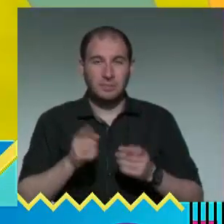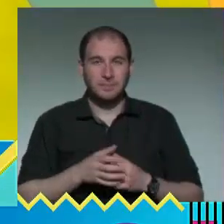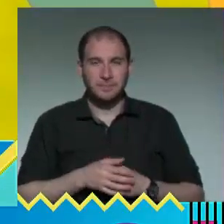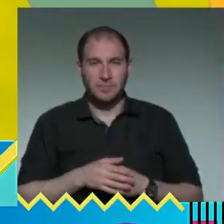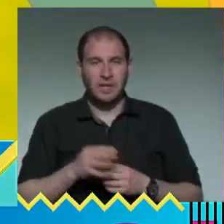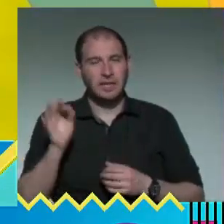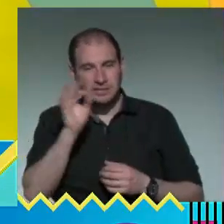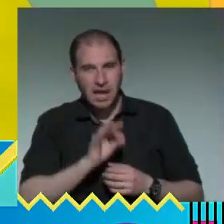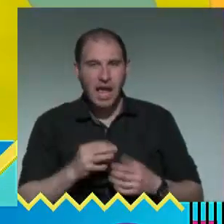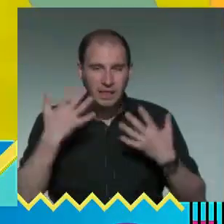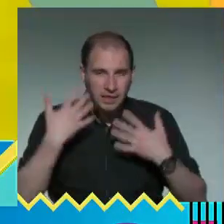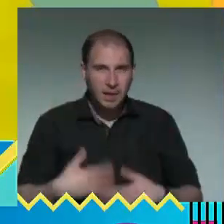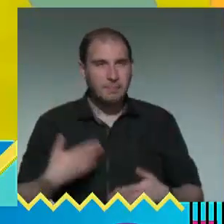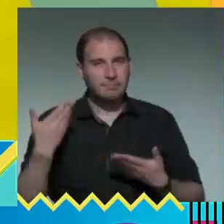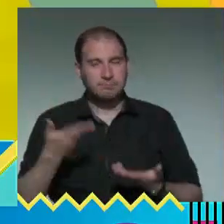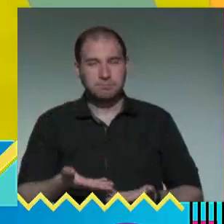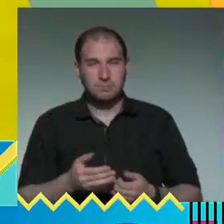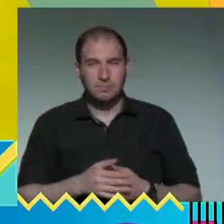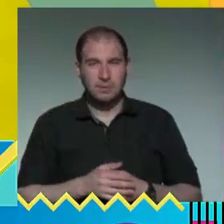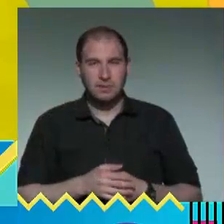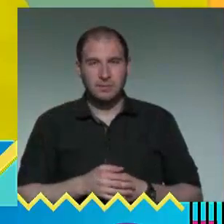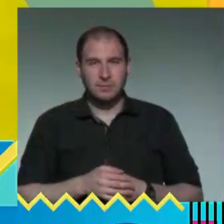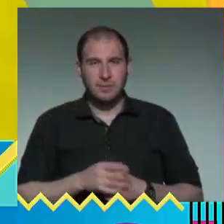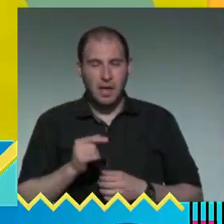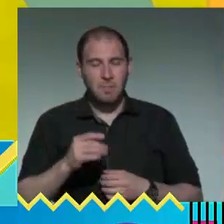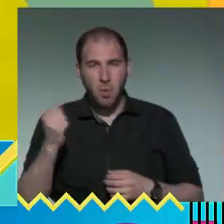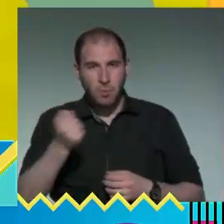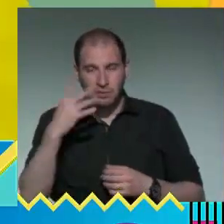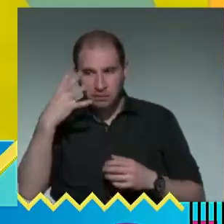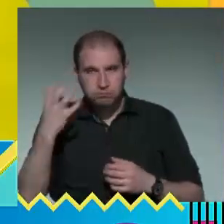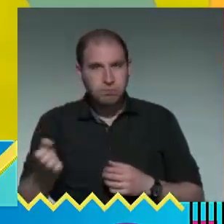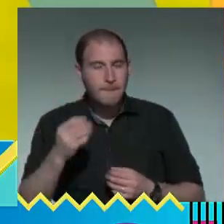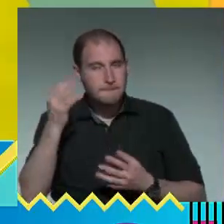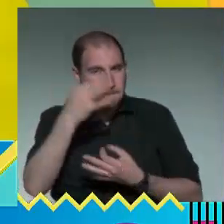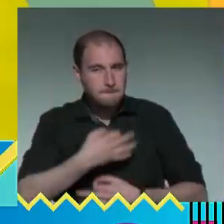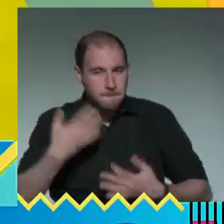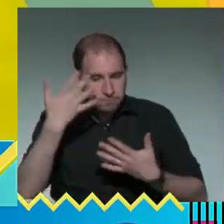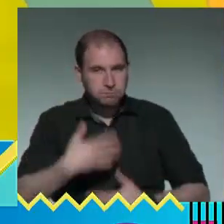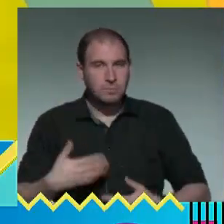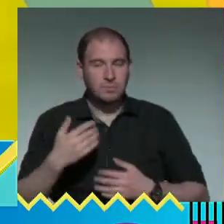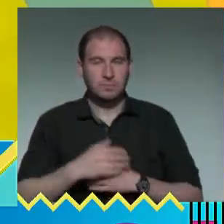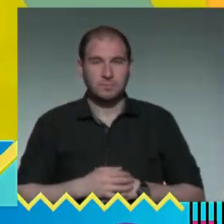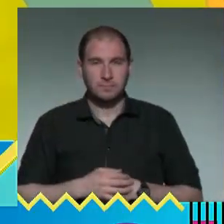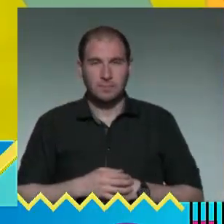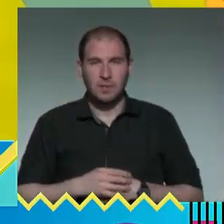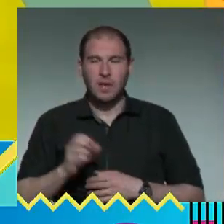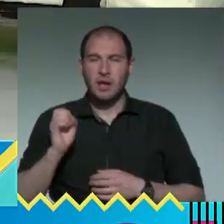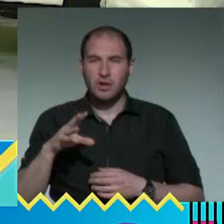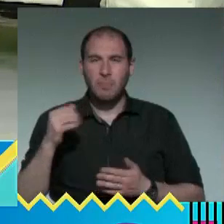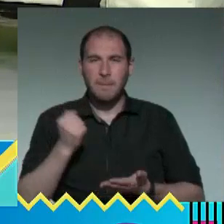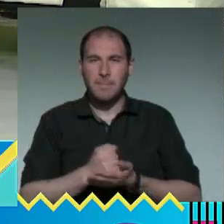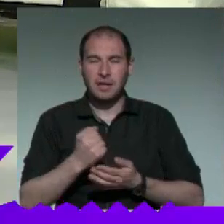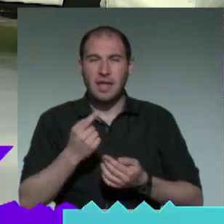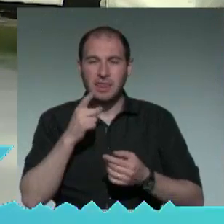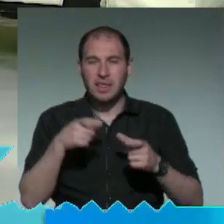una estética, una presencia, le daban mucha bola a eso, a la producción, a la escenificación, digamos. Un nombre de marca para